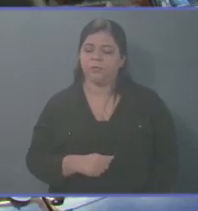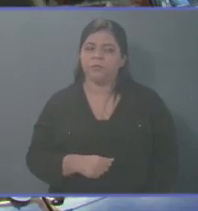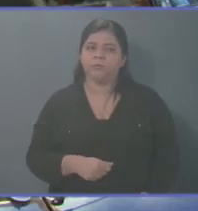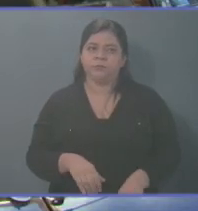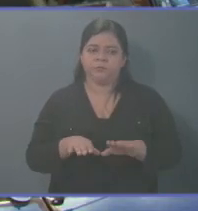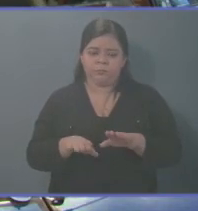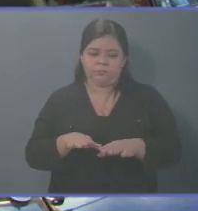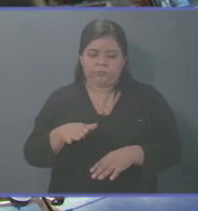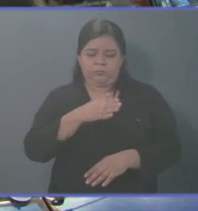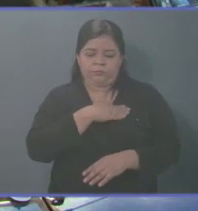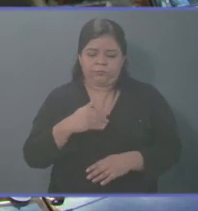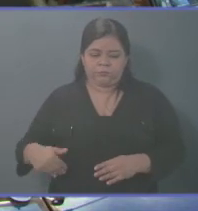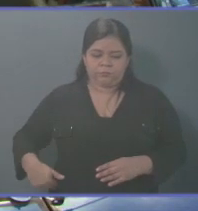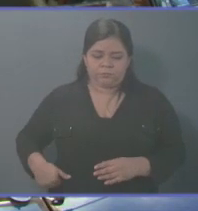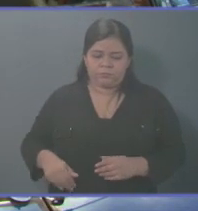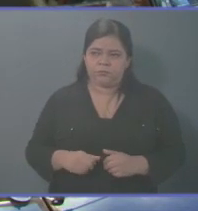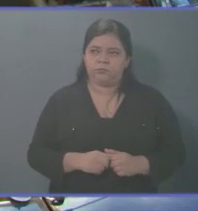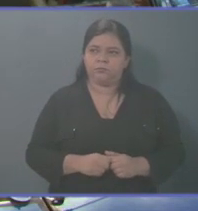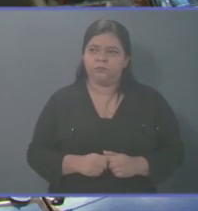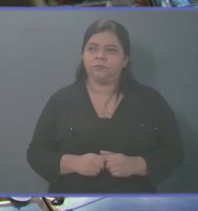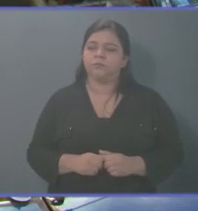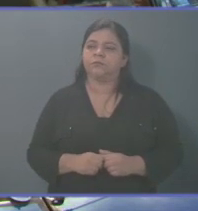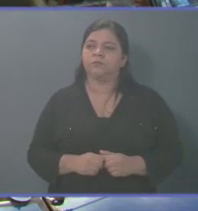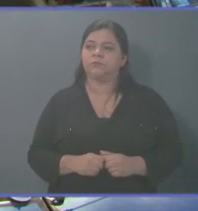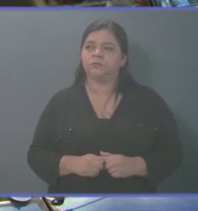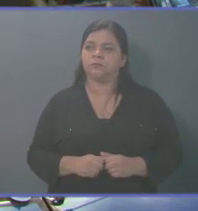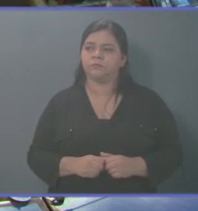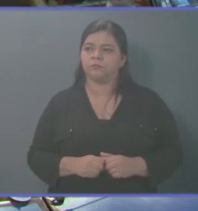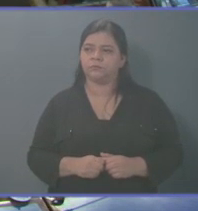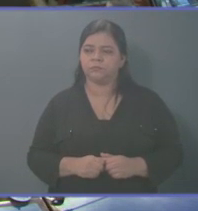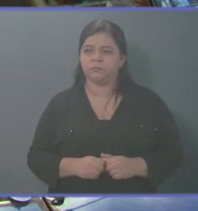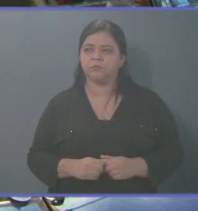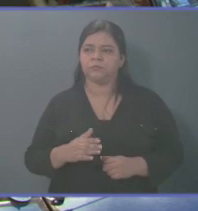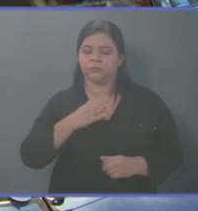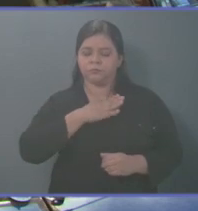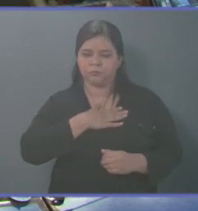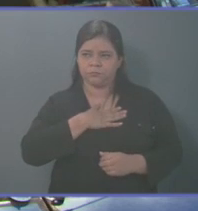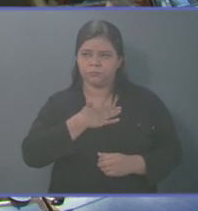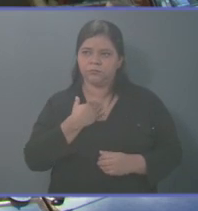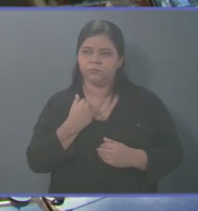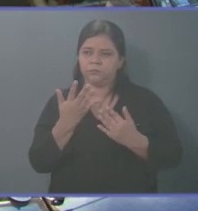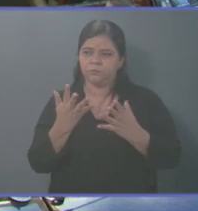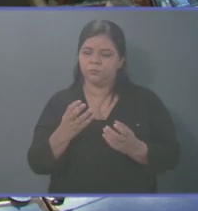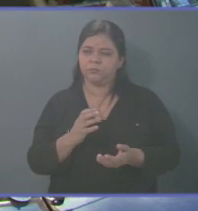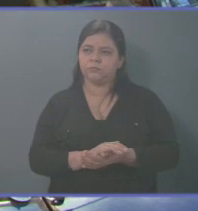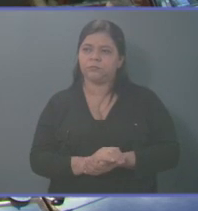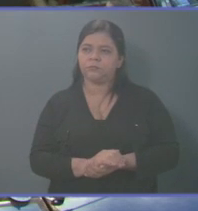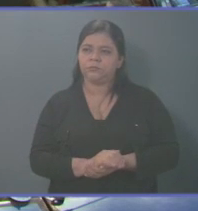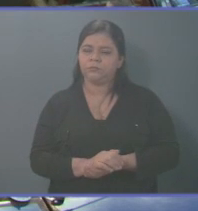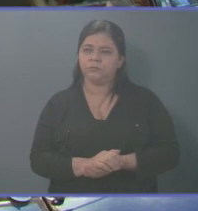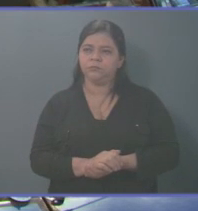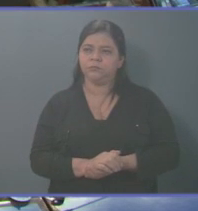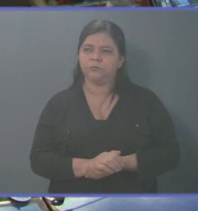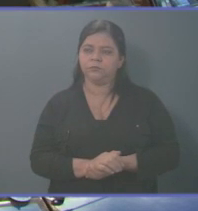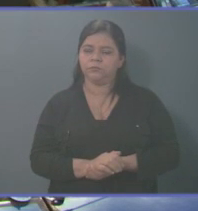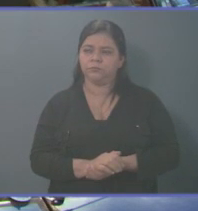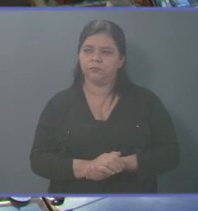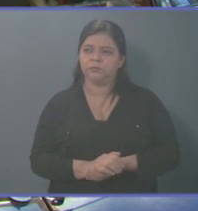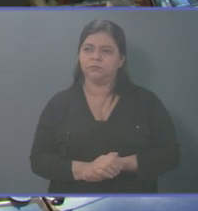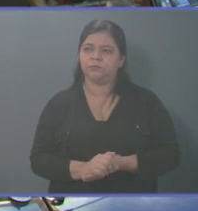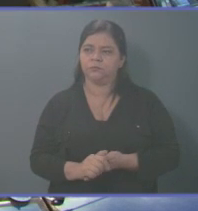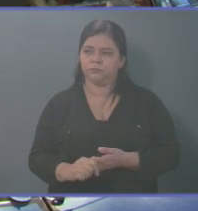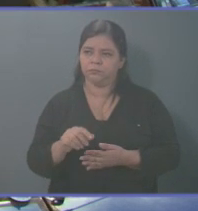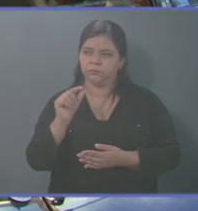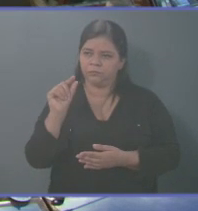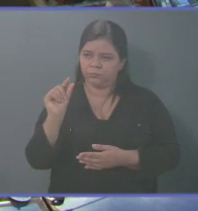Muchas gracias, presidente en funciones. Quiero tomarme un par